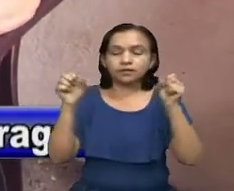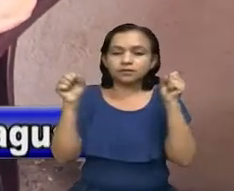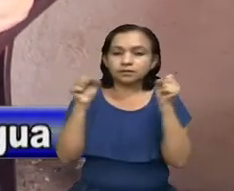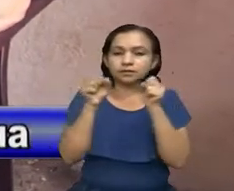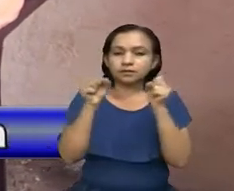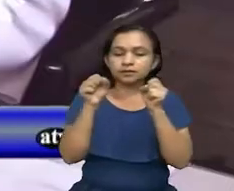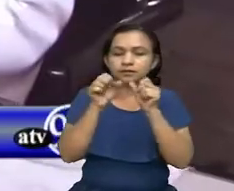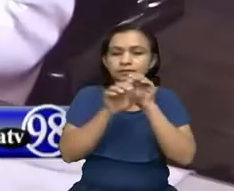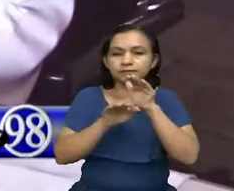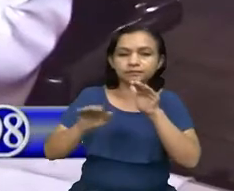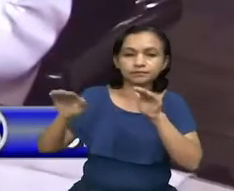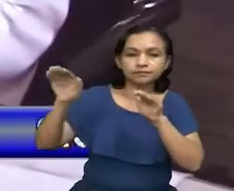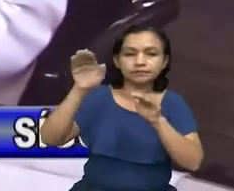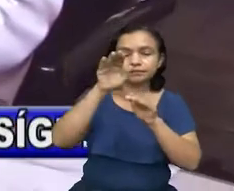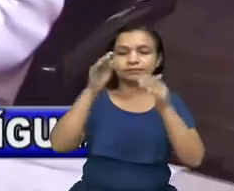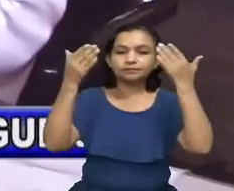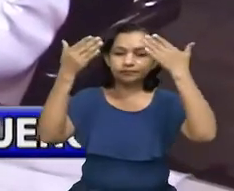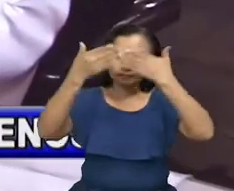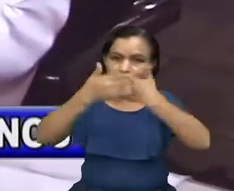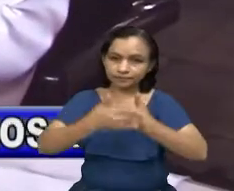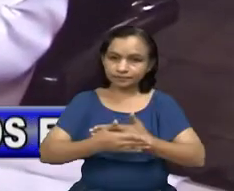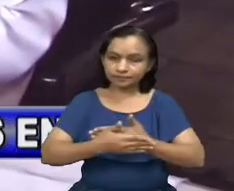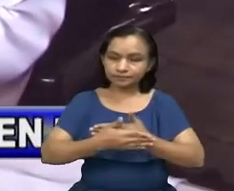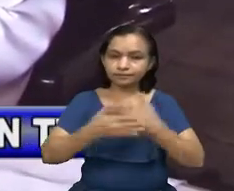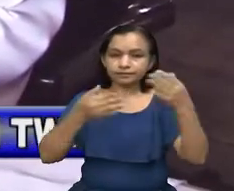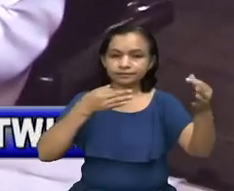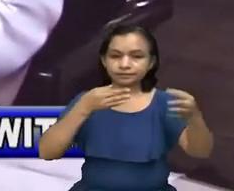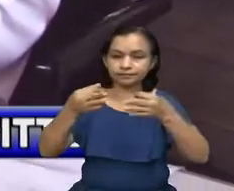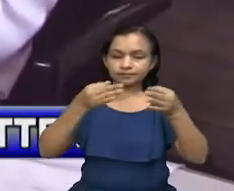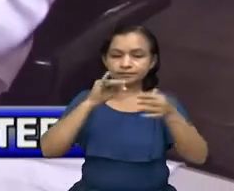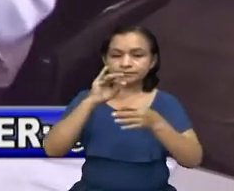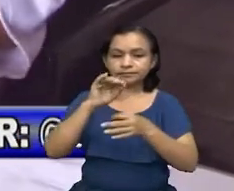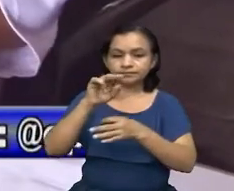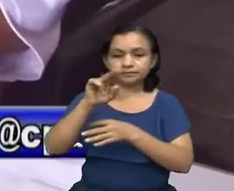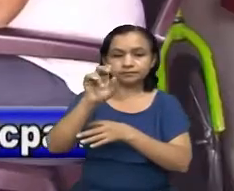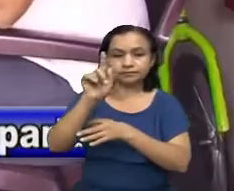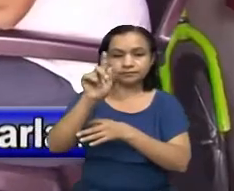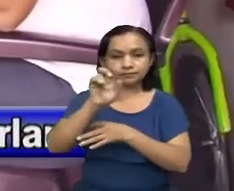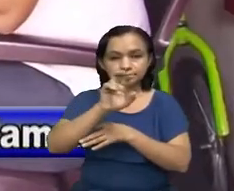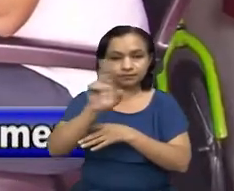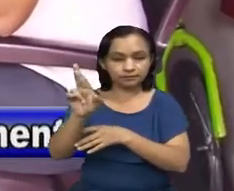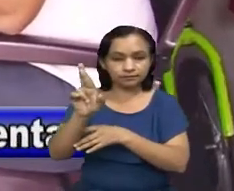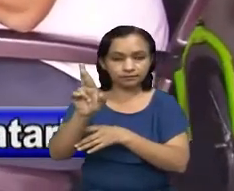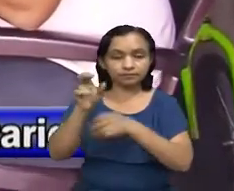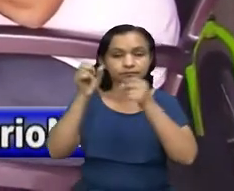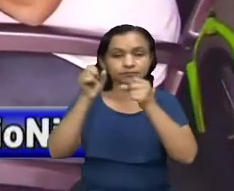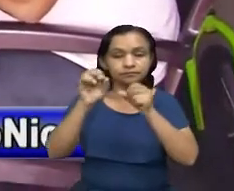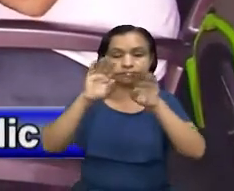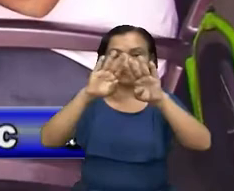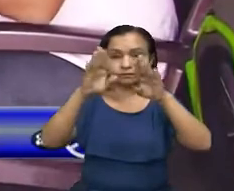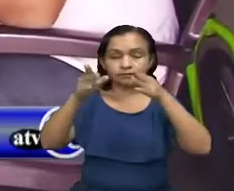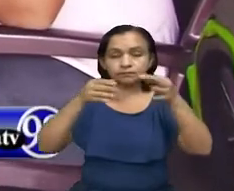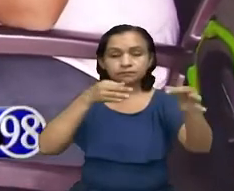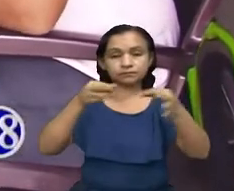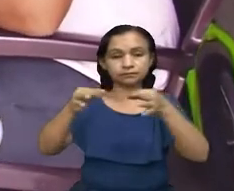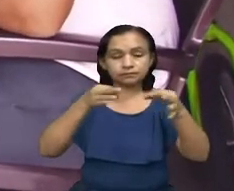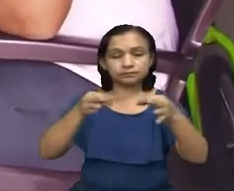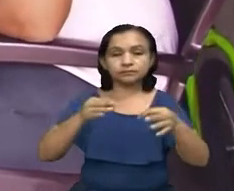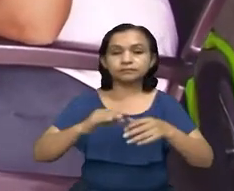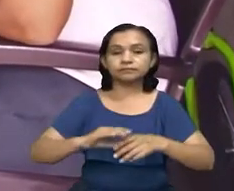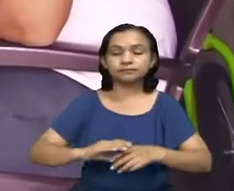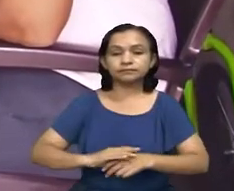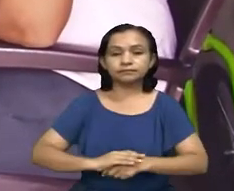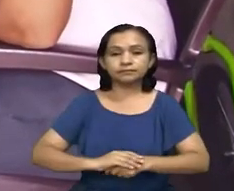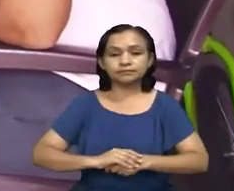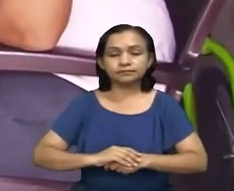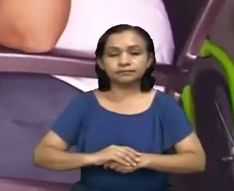temperaturas, principalmente por las noches, según autoridades de INETER. Con cámara de Lester Mora para el canal parlamentario, informó